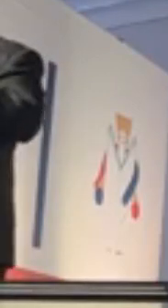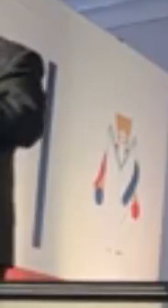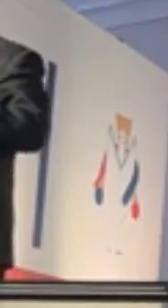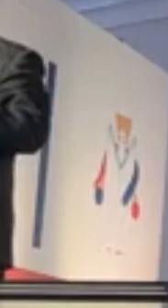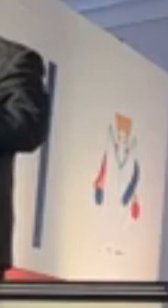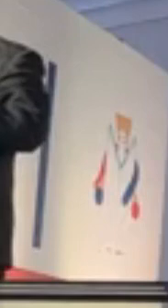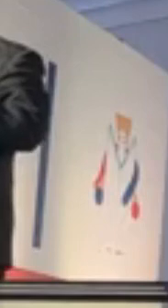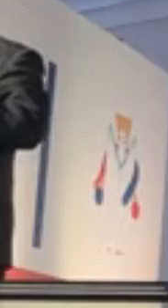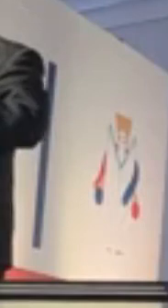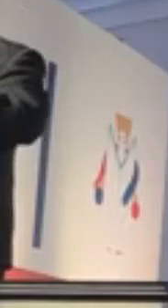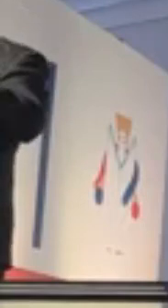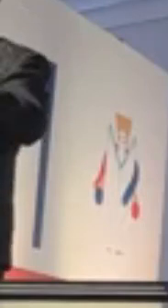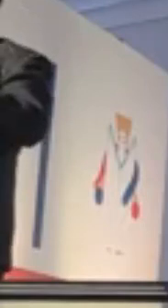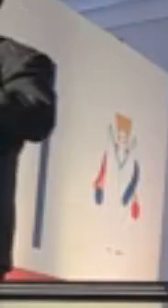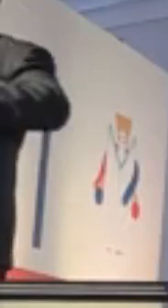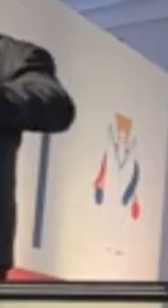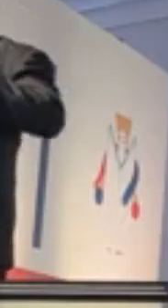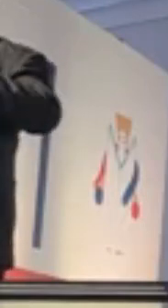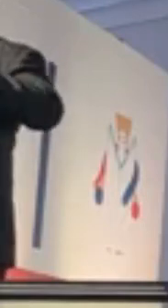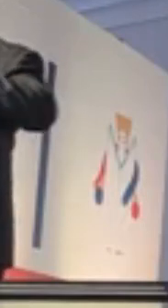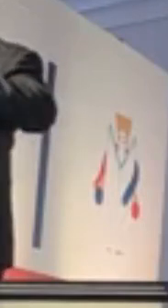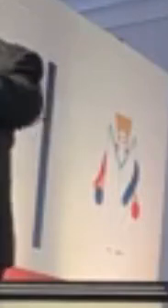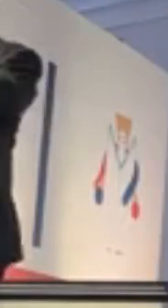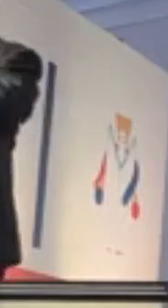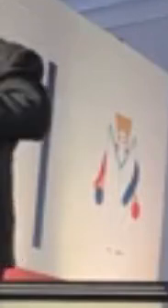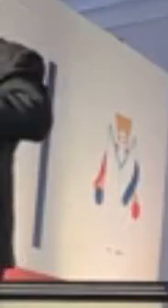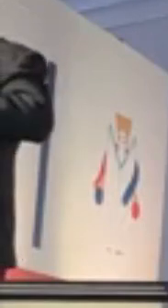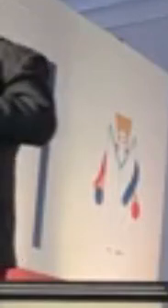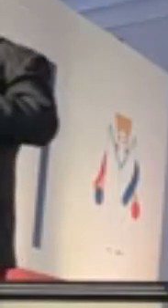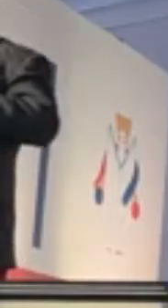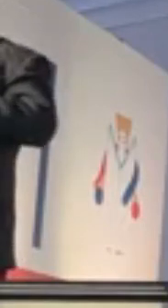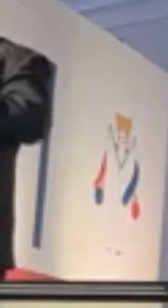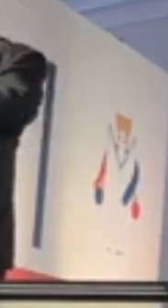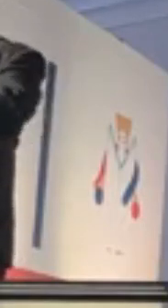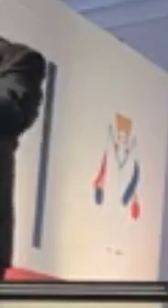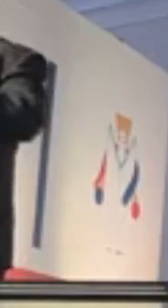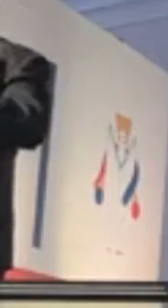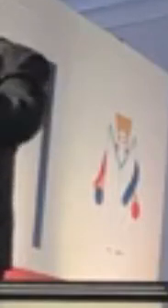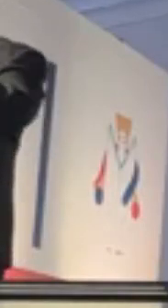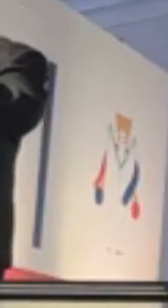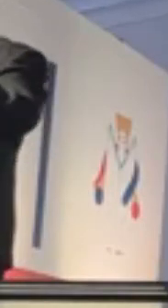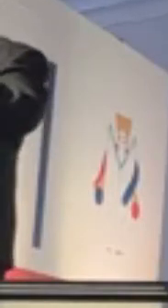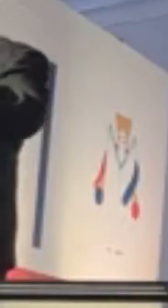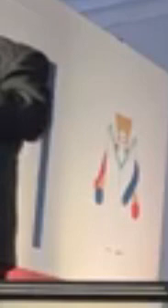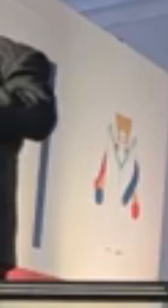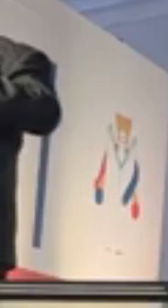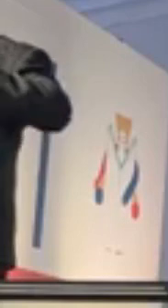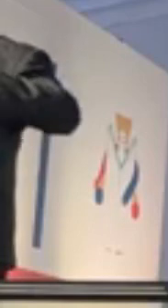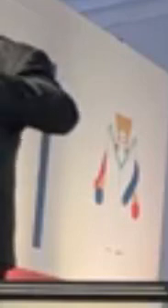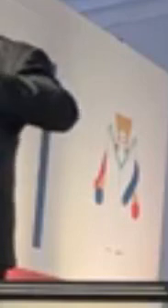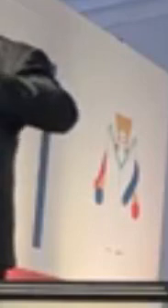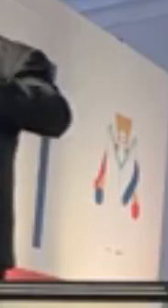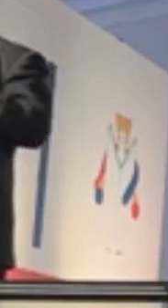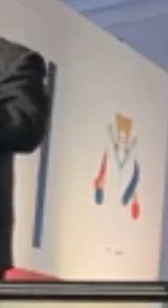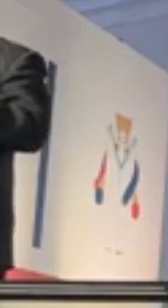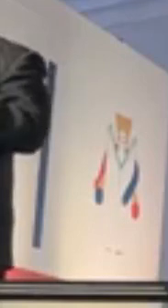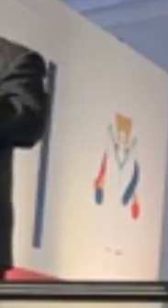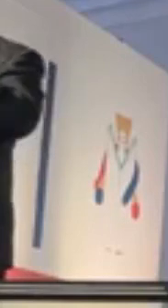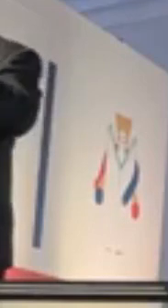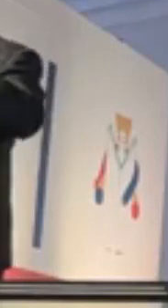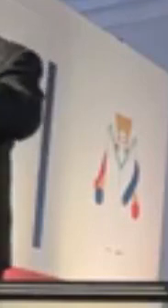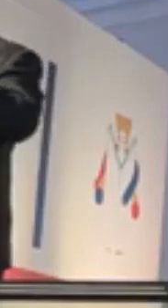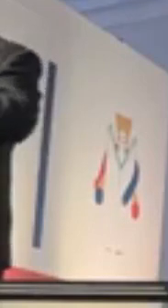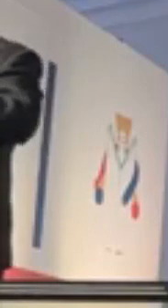todos estos ataques, a pesar de todas estas injerencias, a pesar de lo duro, ¿no?, en la mesa de antes se hablaba del terrorismo de Estado, o sea, de cómo